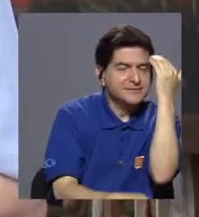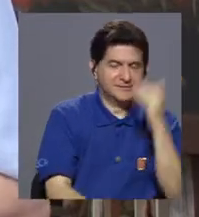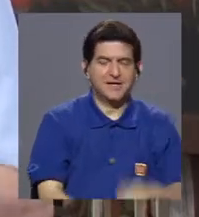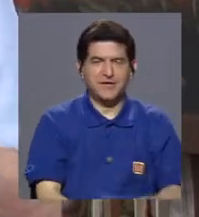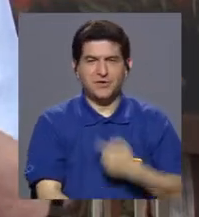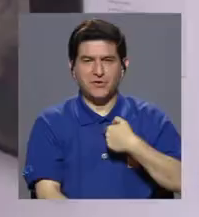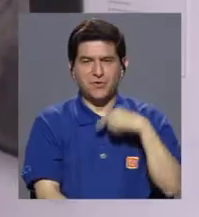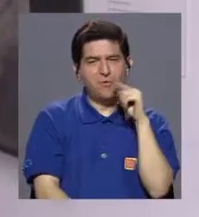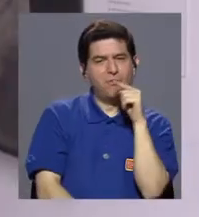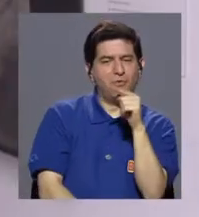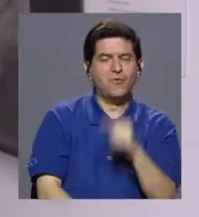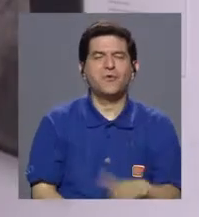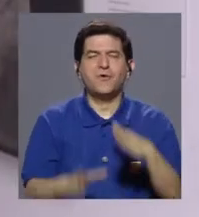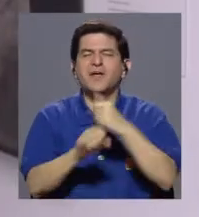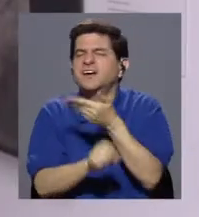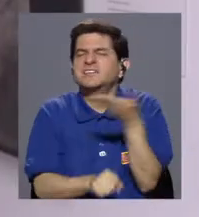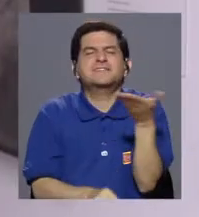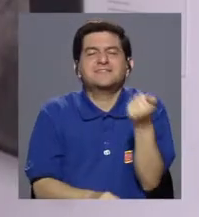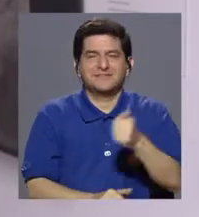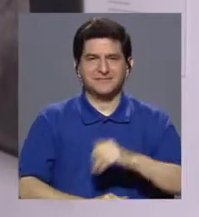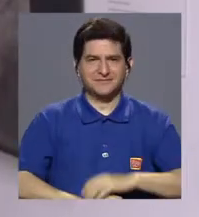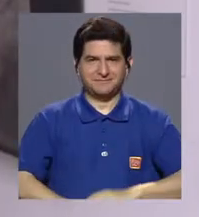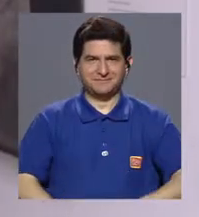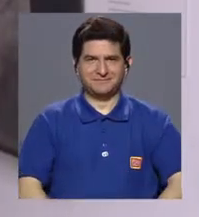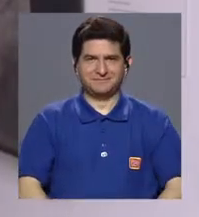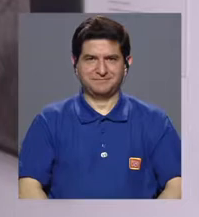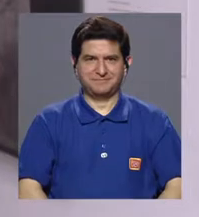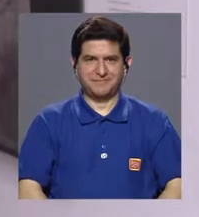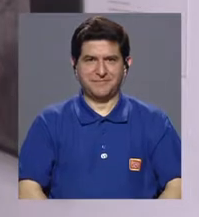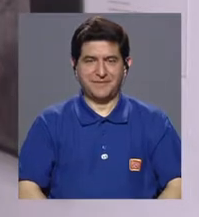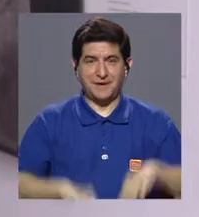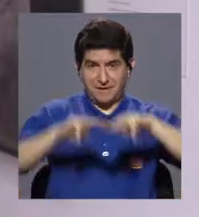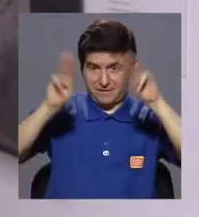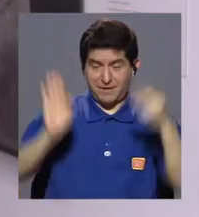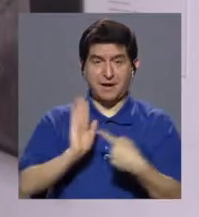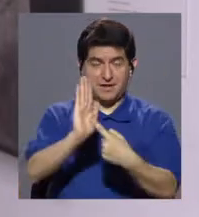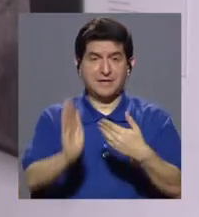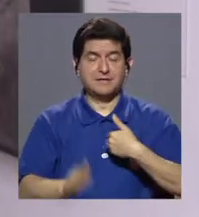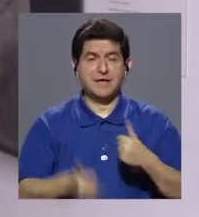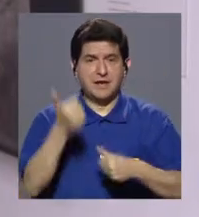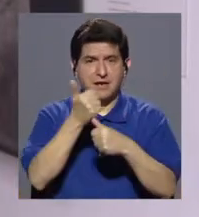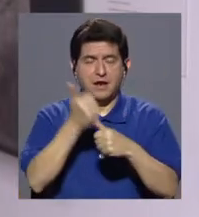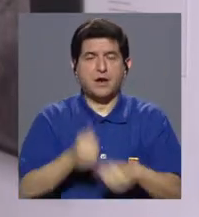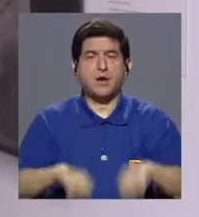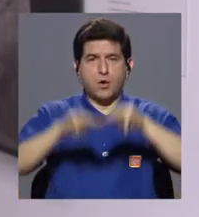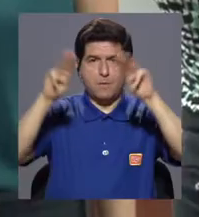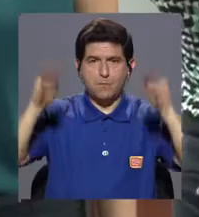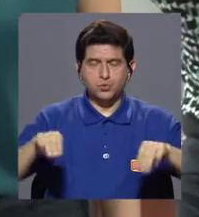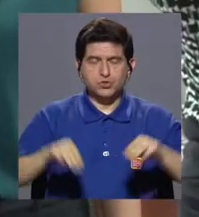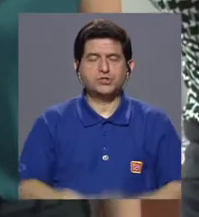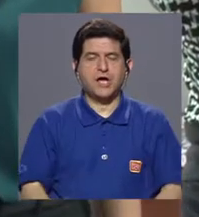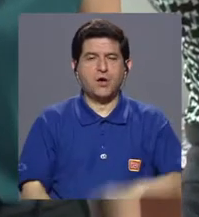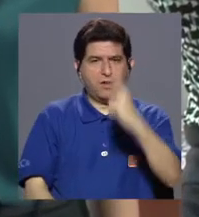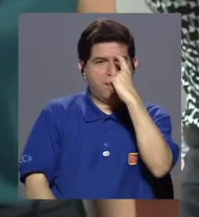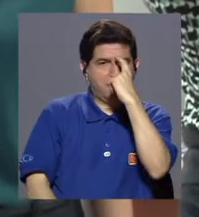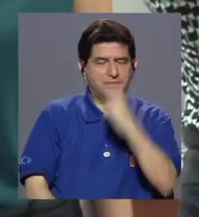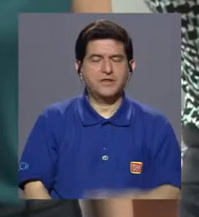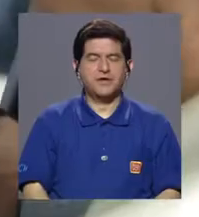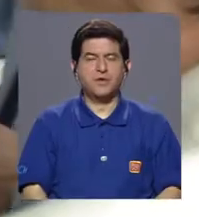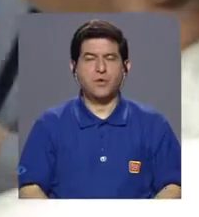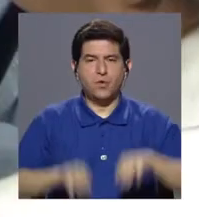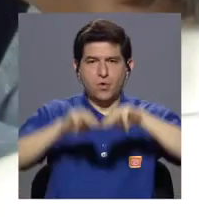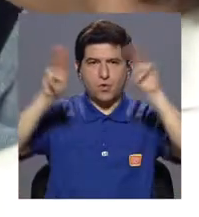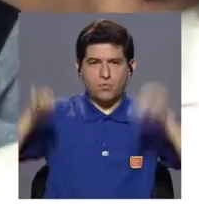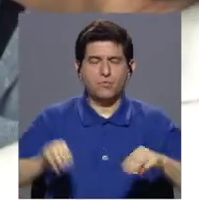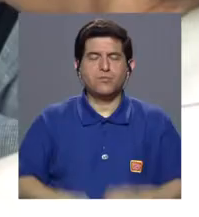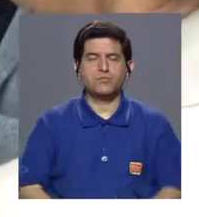es lo que se va a realizar. La galería contó con la asesoría del Museo Calderón Guardia, el Museo de